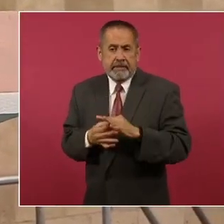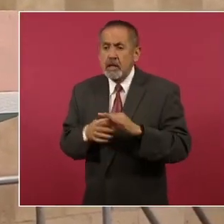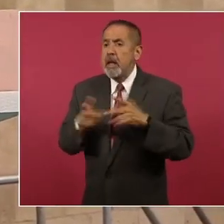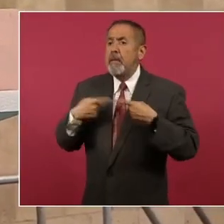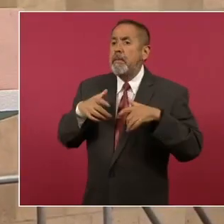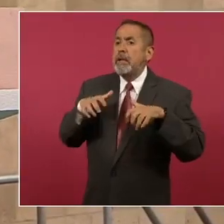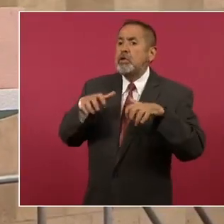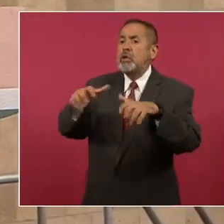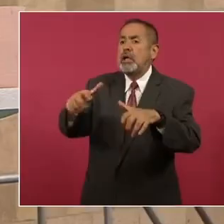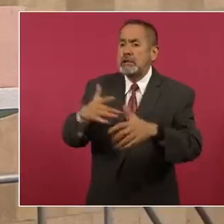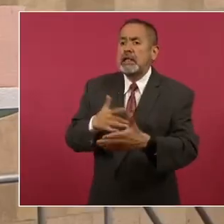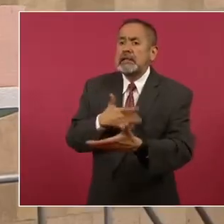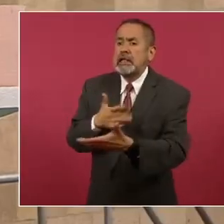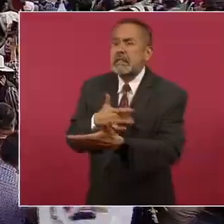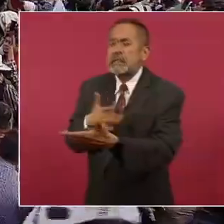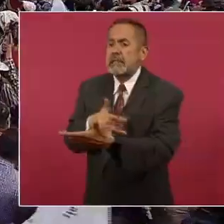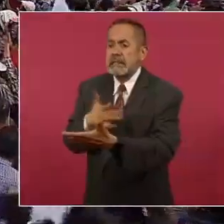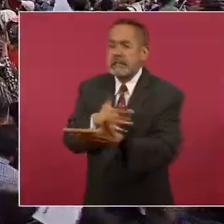pueblo.